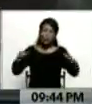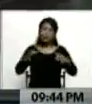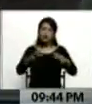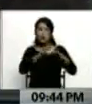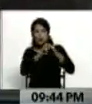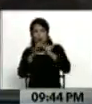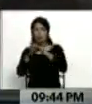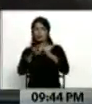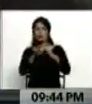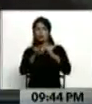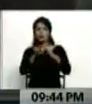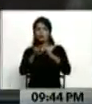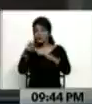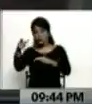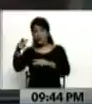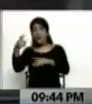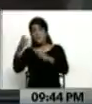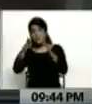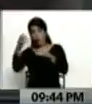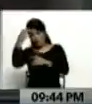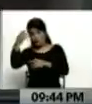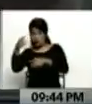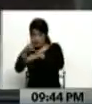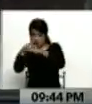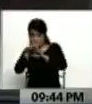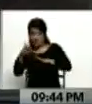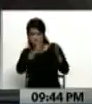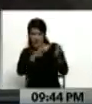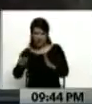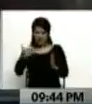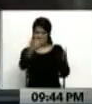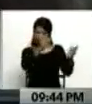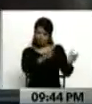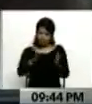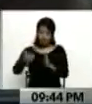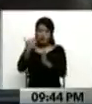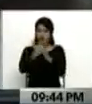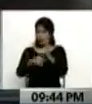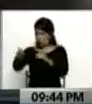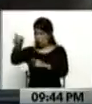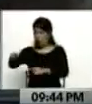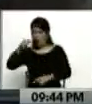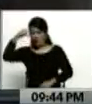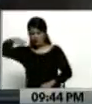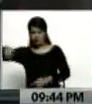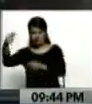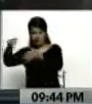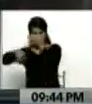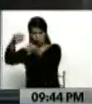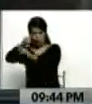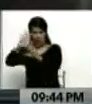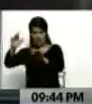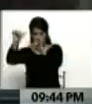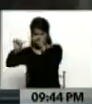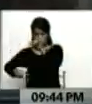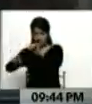todos Unidos para que los planes del gobierno esos a los que bien Se ha referido Mi alférez